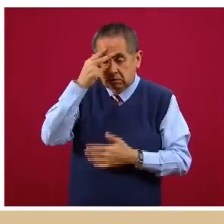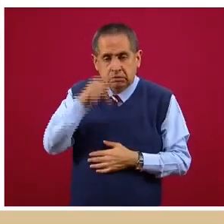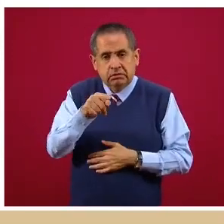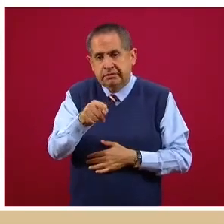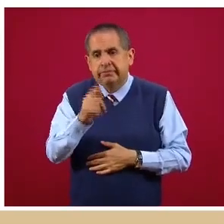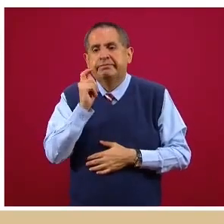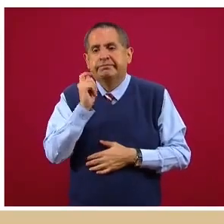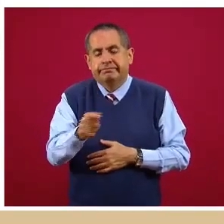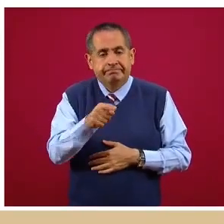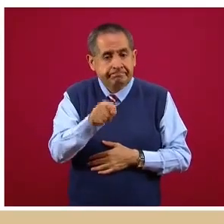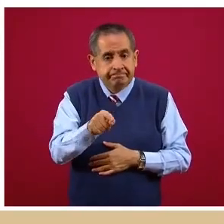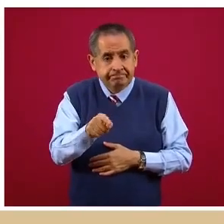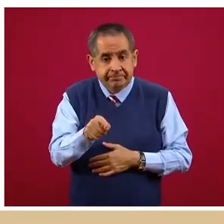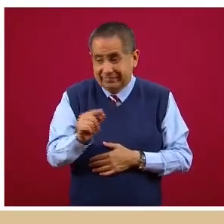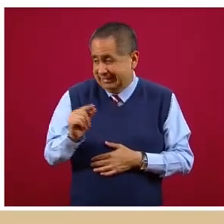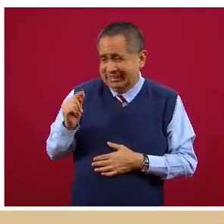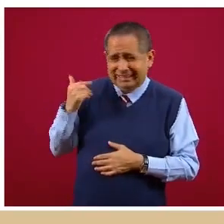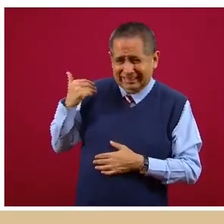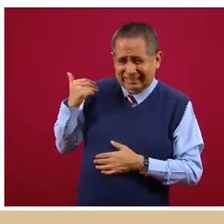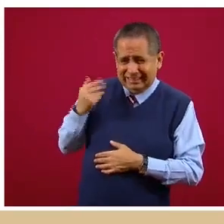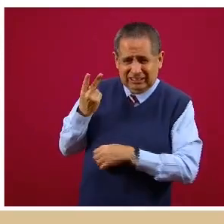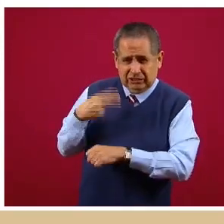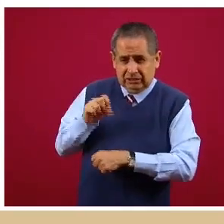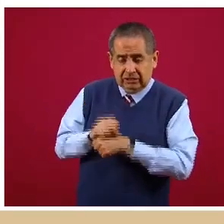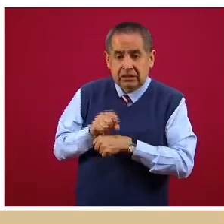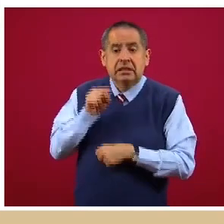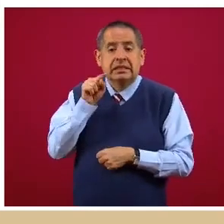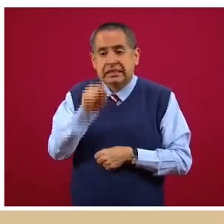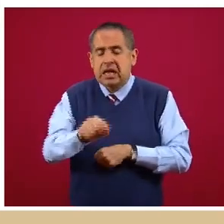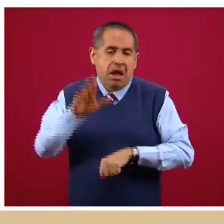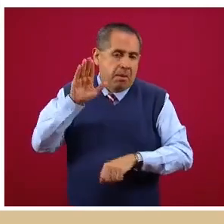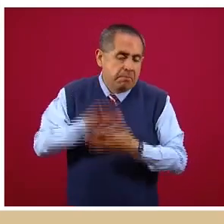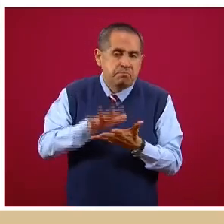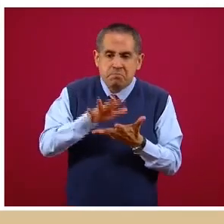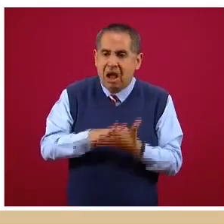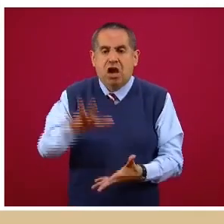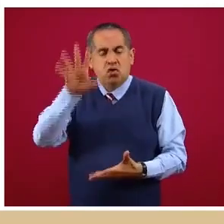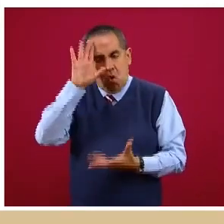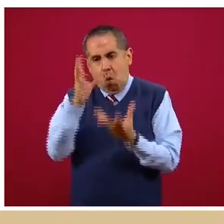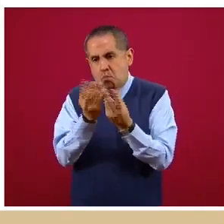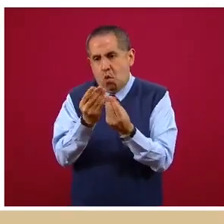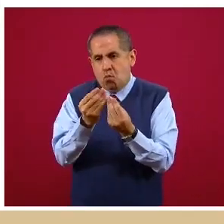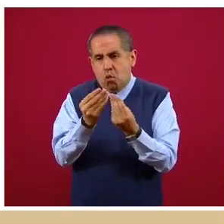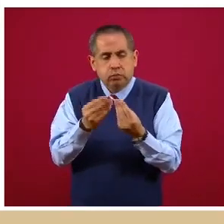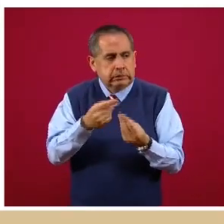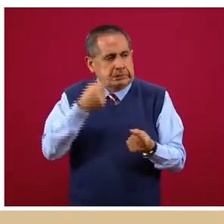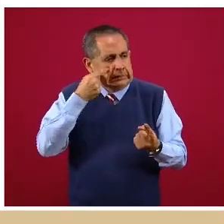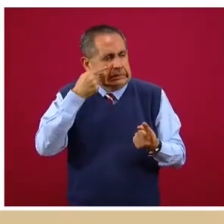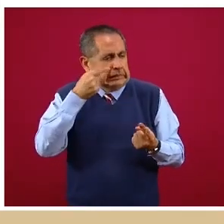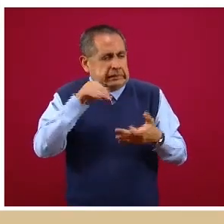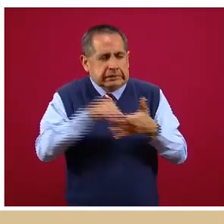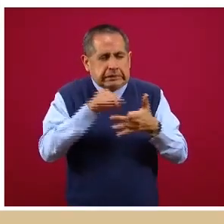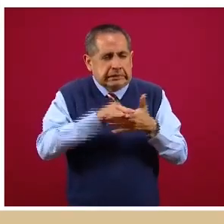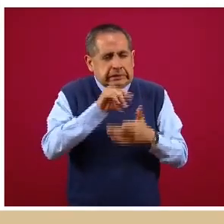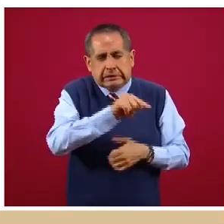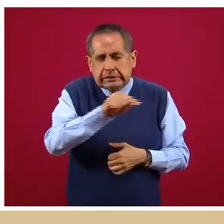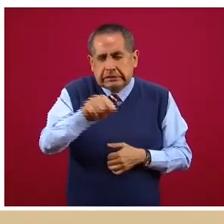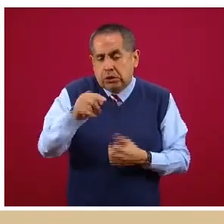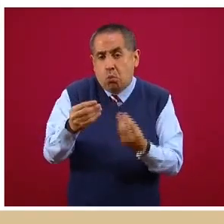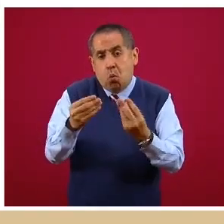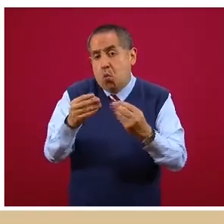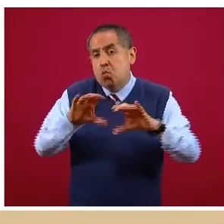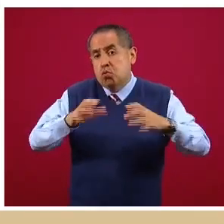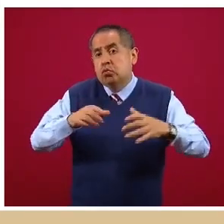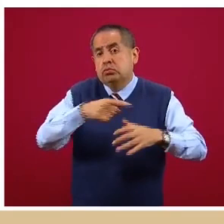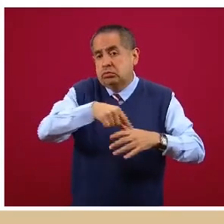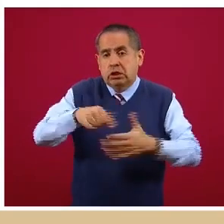la que hasta las últimas 2 semanas había tenido la mayor intensidad de la incidencia, la mayor magnitud de la incidencia. En